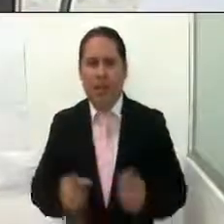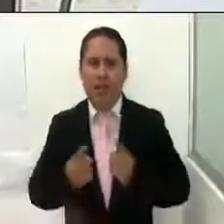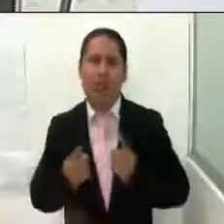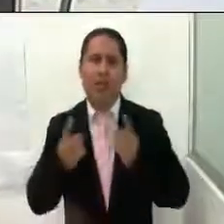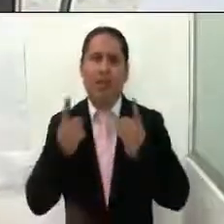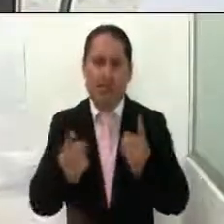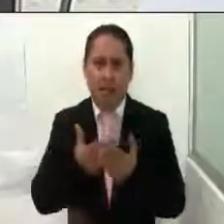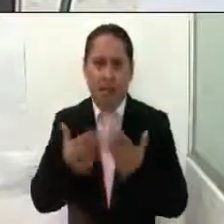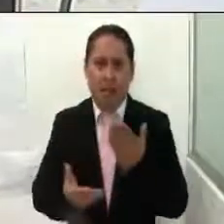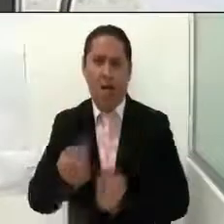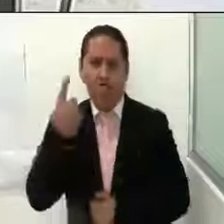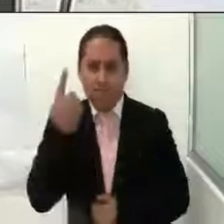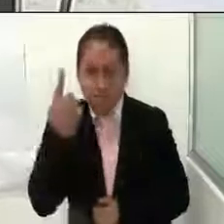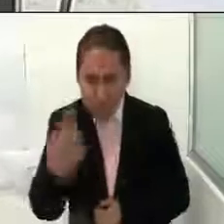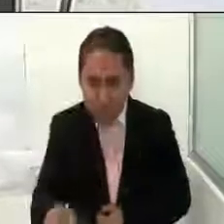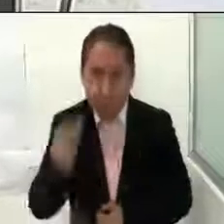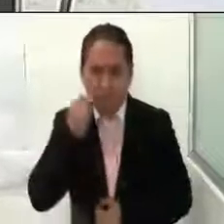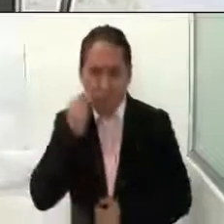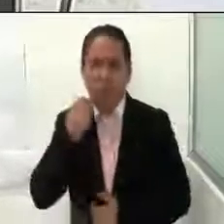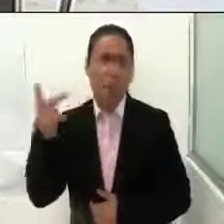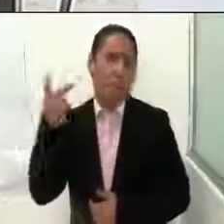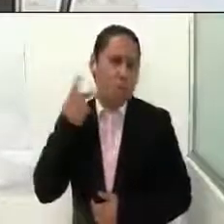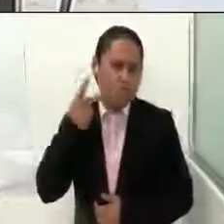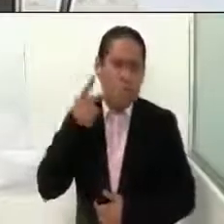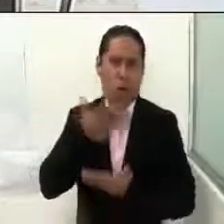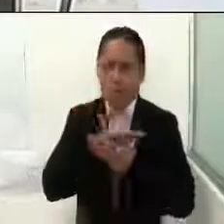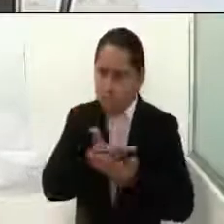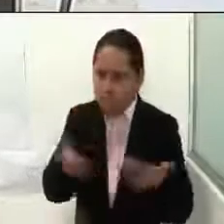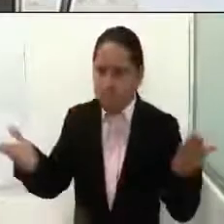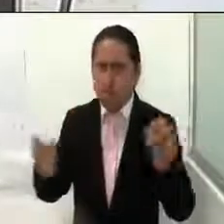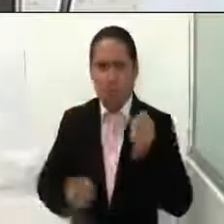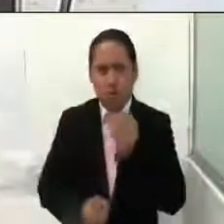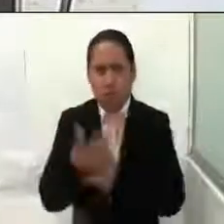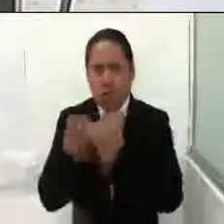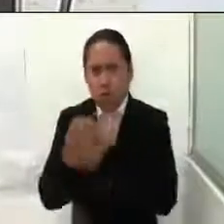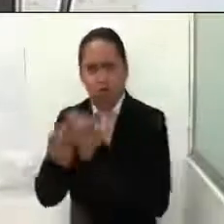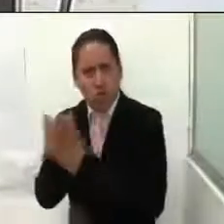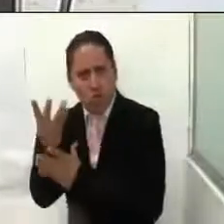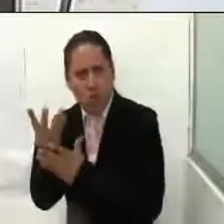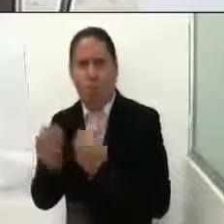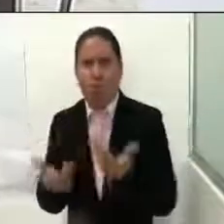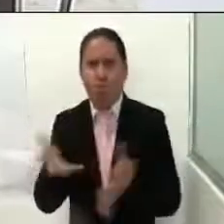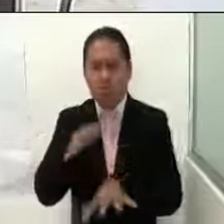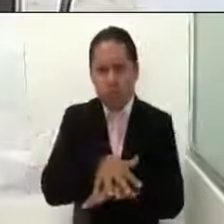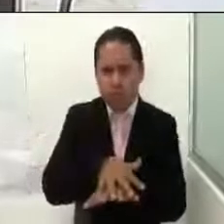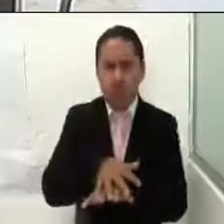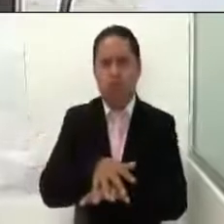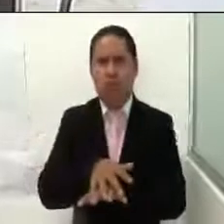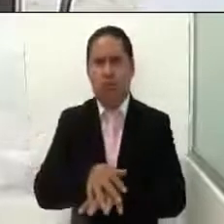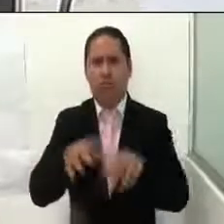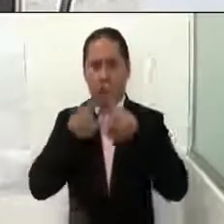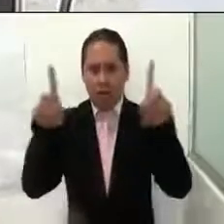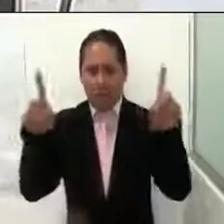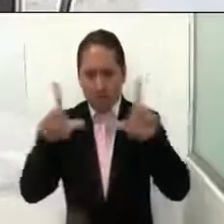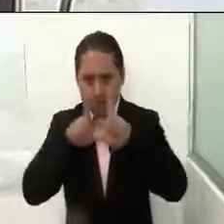instrumentar políticas públicas que permitan la modernización integral y permanente del marco jurídico que